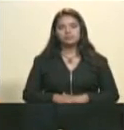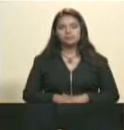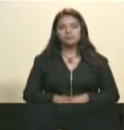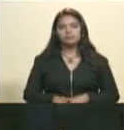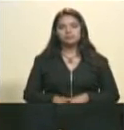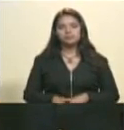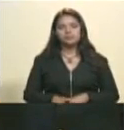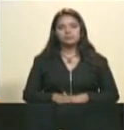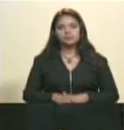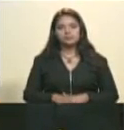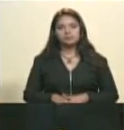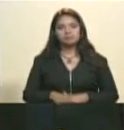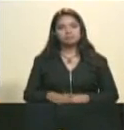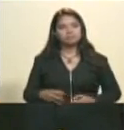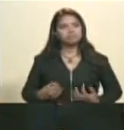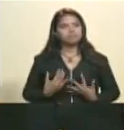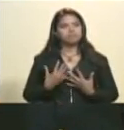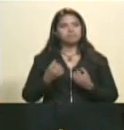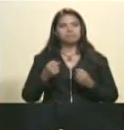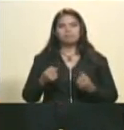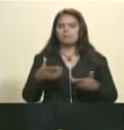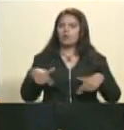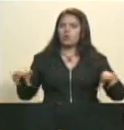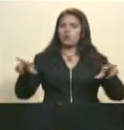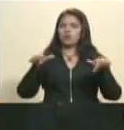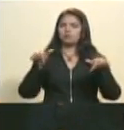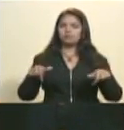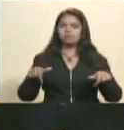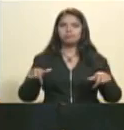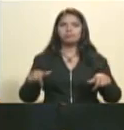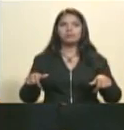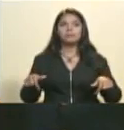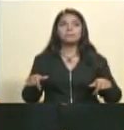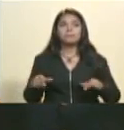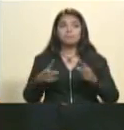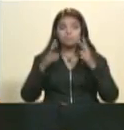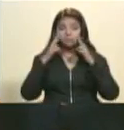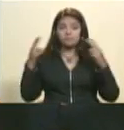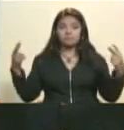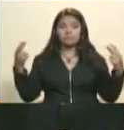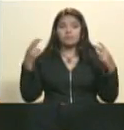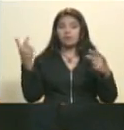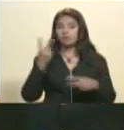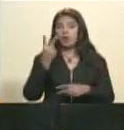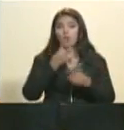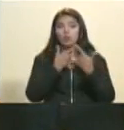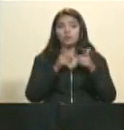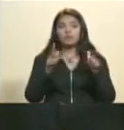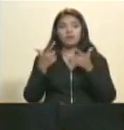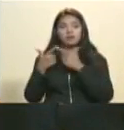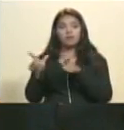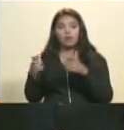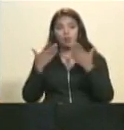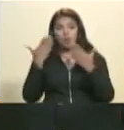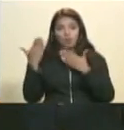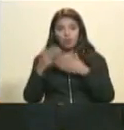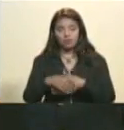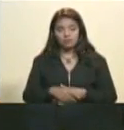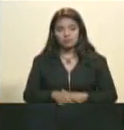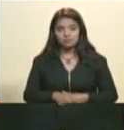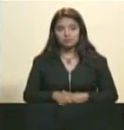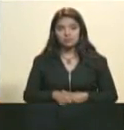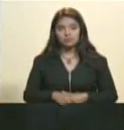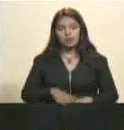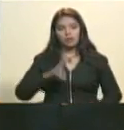en este inspirador salón, donde nos arropa la mirada de nuestros libertadores, de nuestro